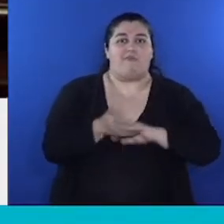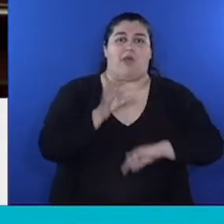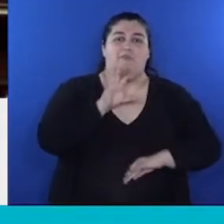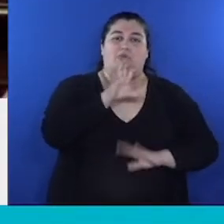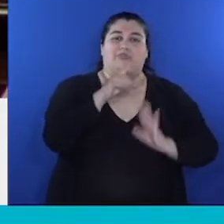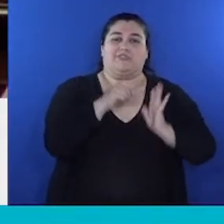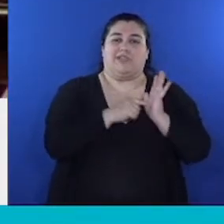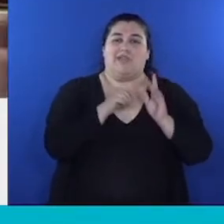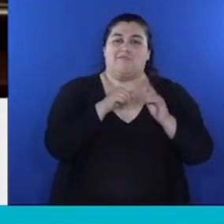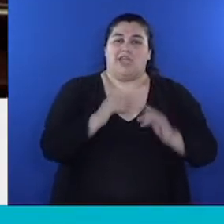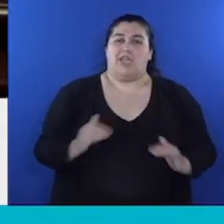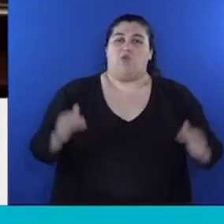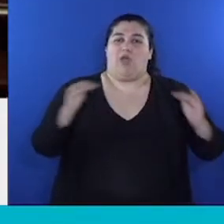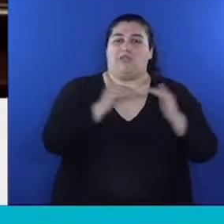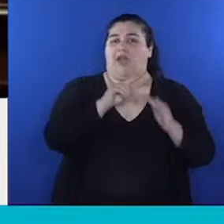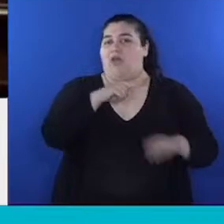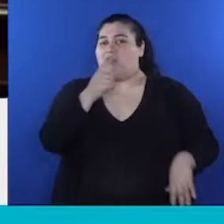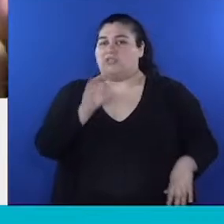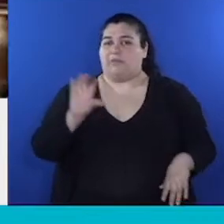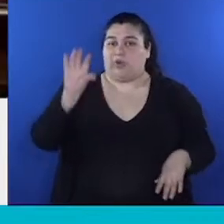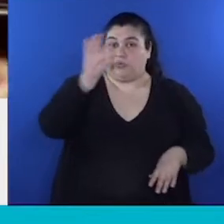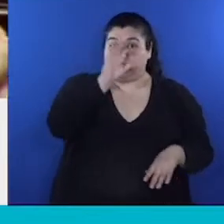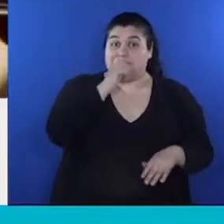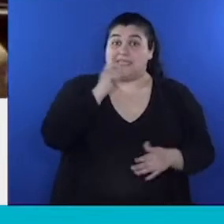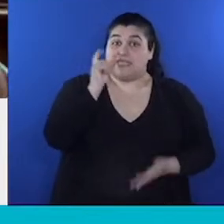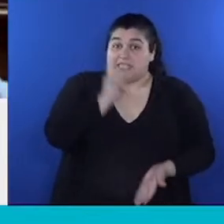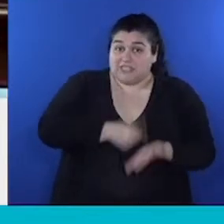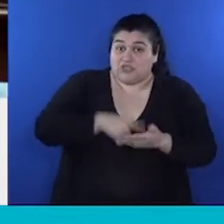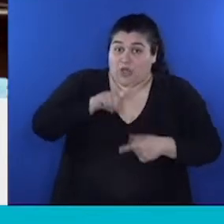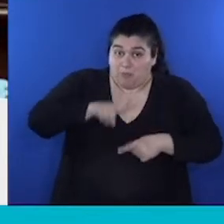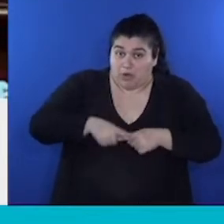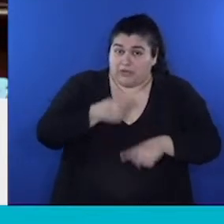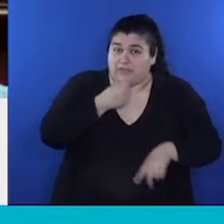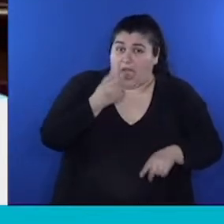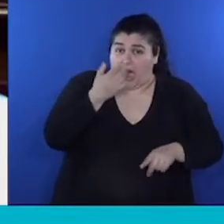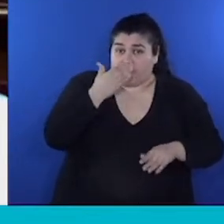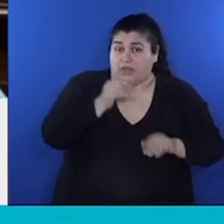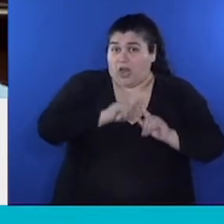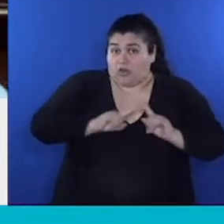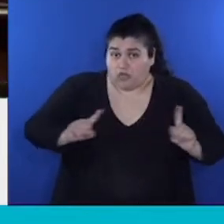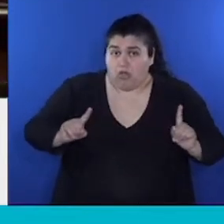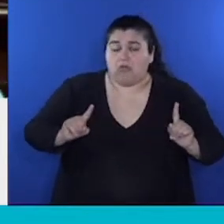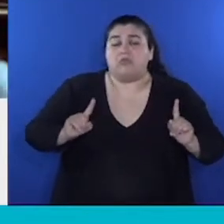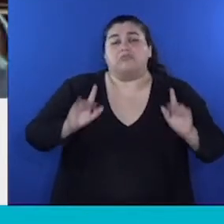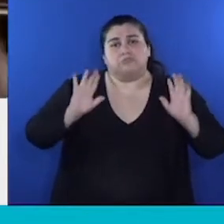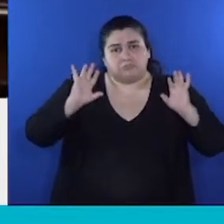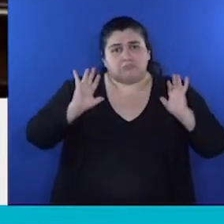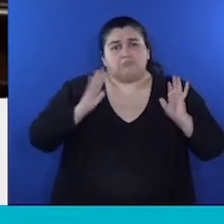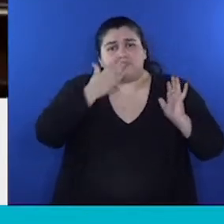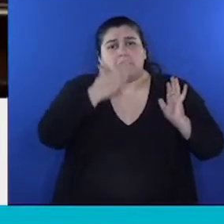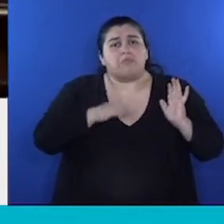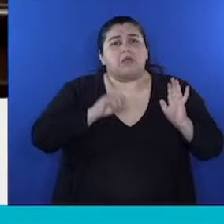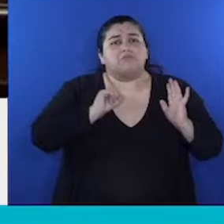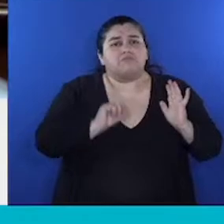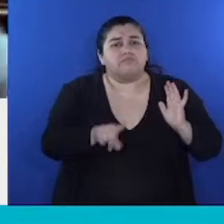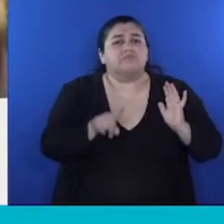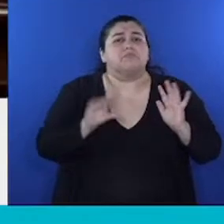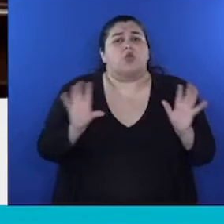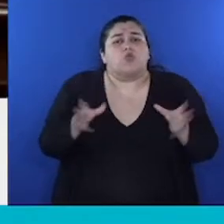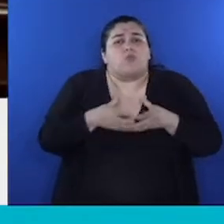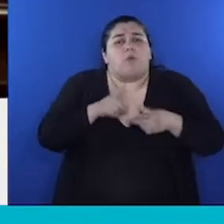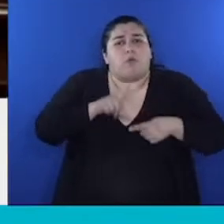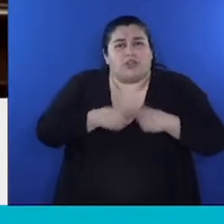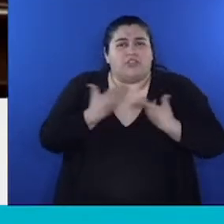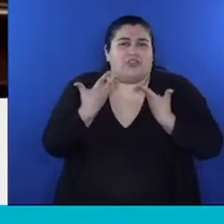igualdad de condiciones con otras, y luego, si la definición política era negativa a los intereses de la provincia, hubiera tenido el respaldo de toda la política y de todos